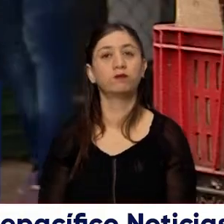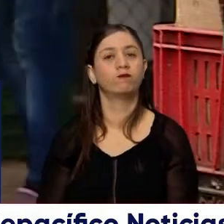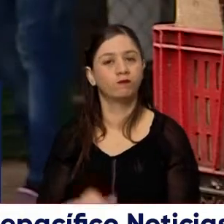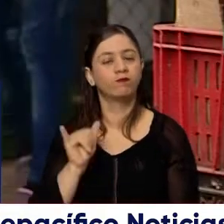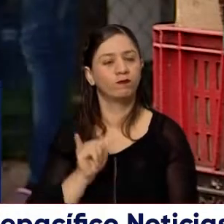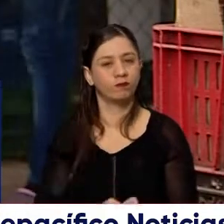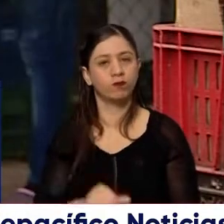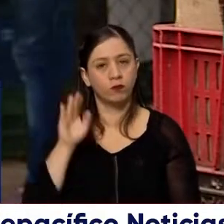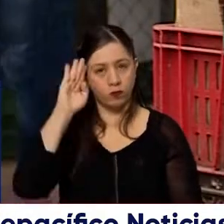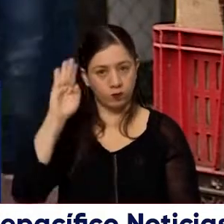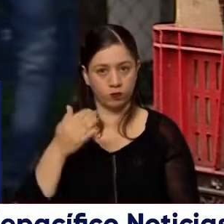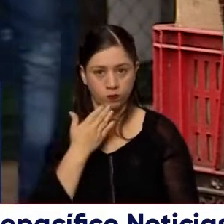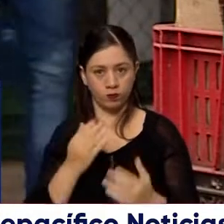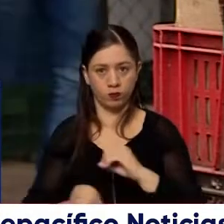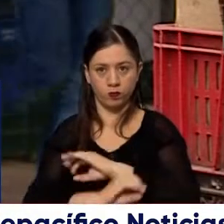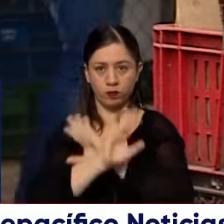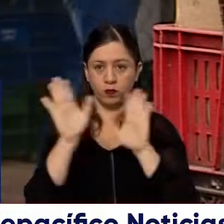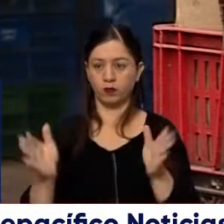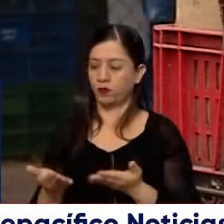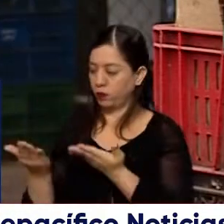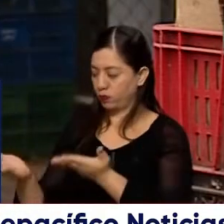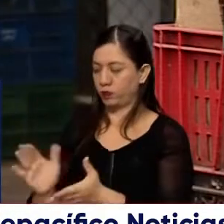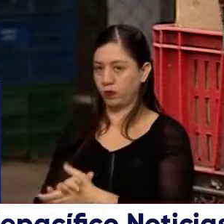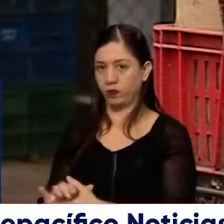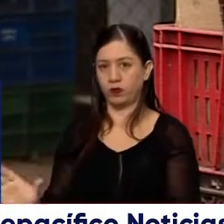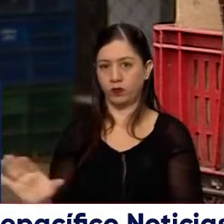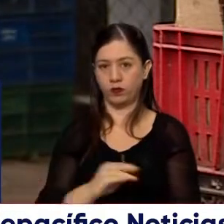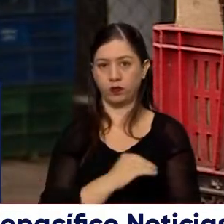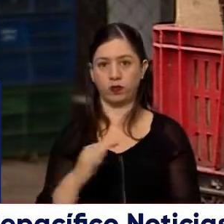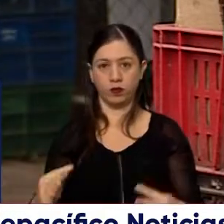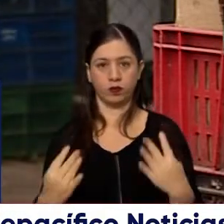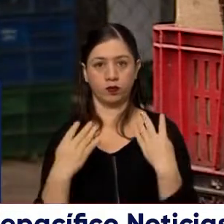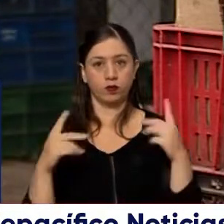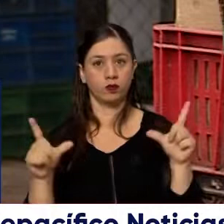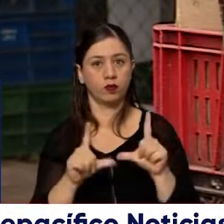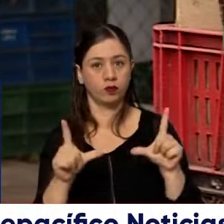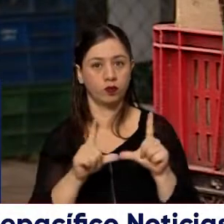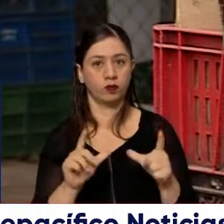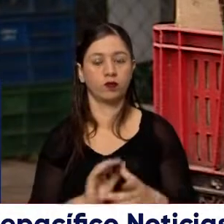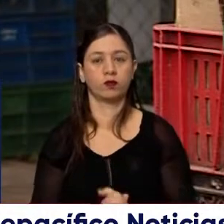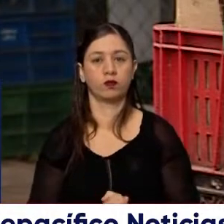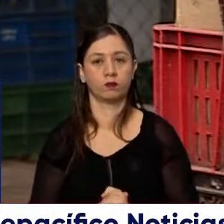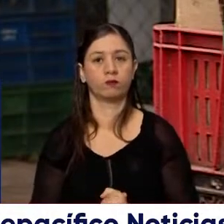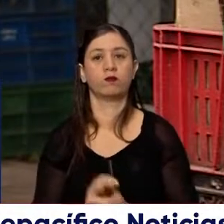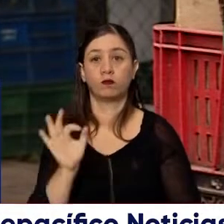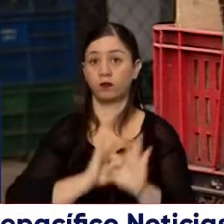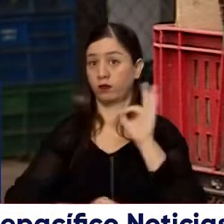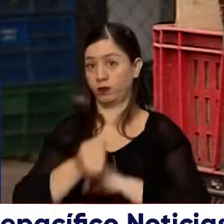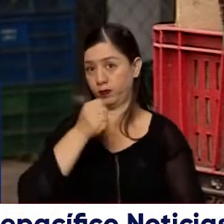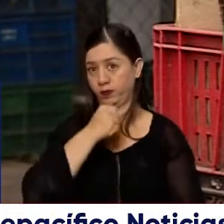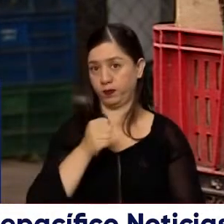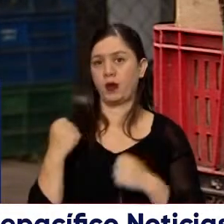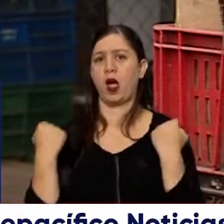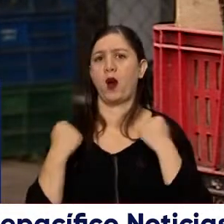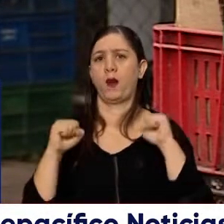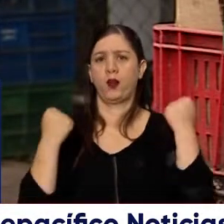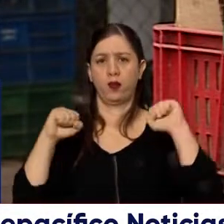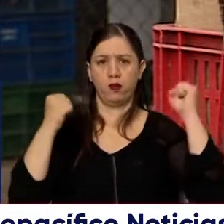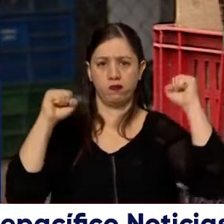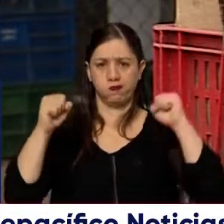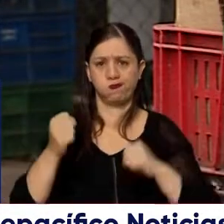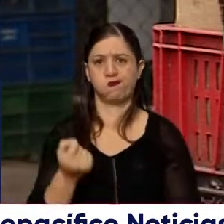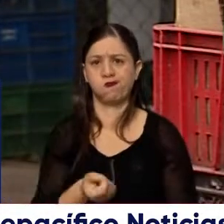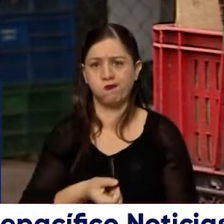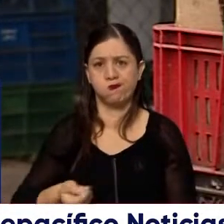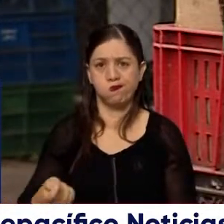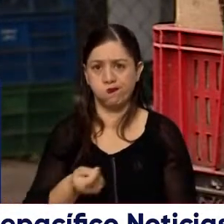Así es, hola, ¿qué tal? Muy buenos días para usted y para toda la audiencia de Telepacífico Noticias. Pues preocupa en general el incremento de los